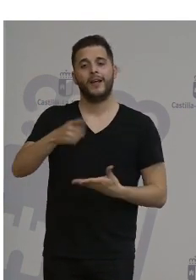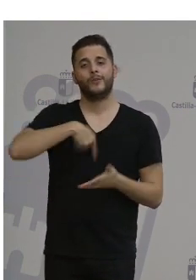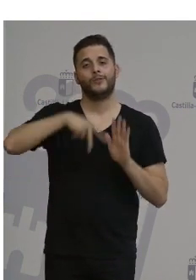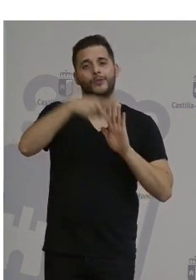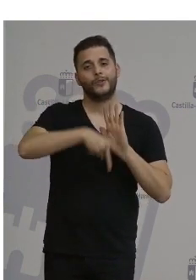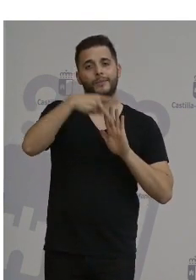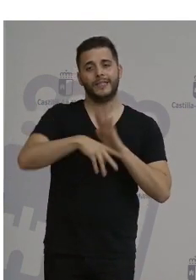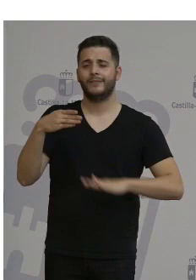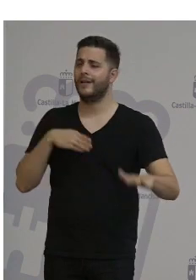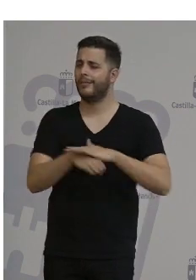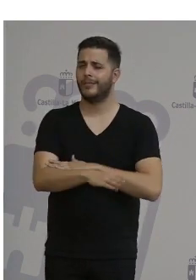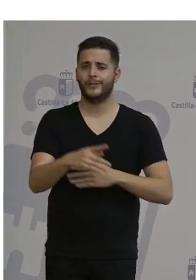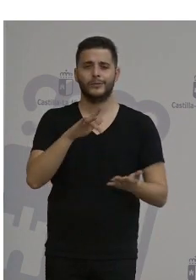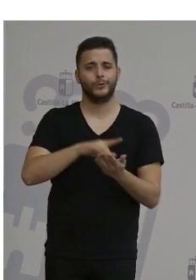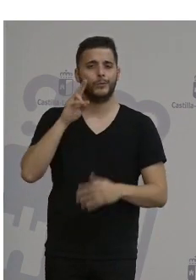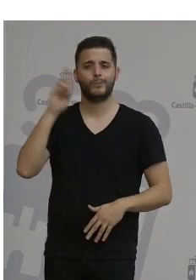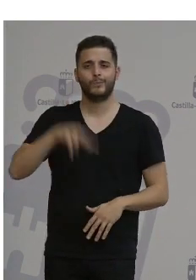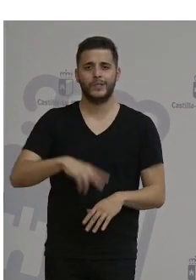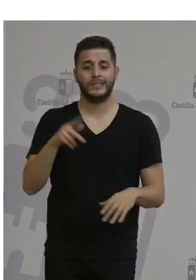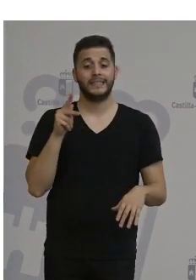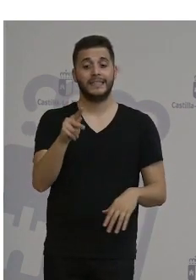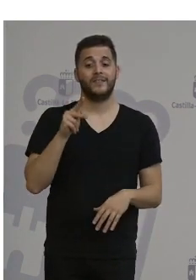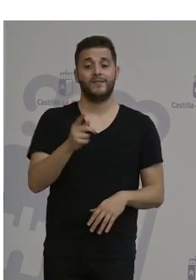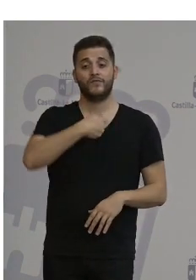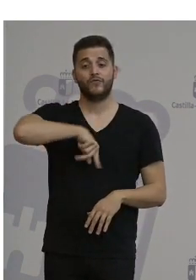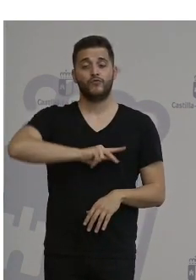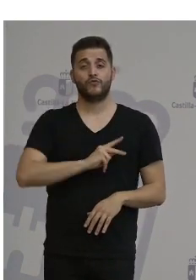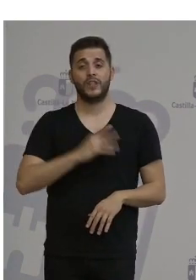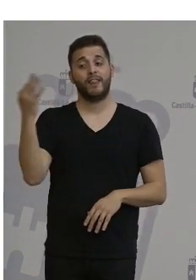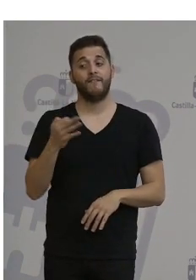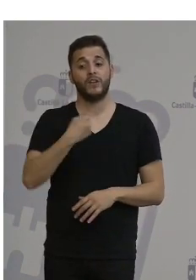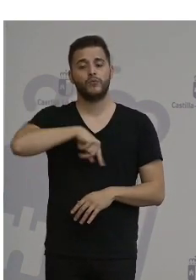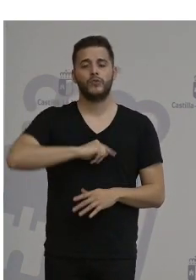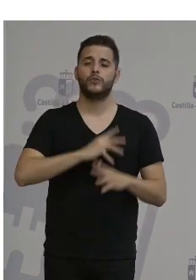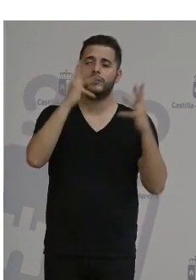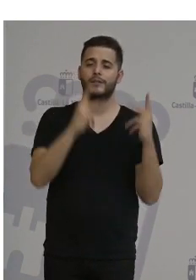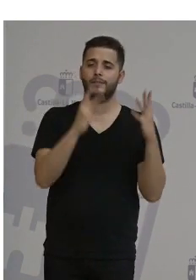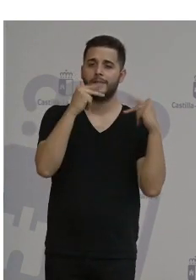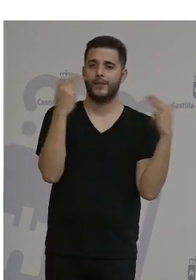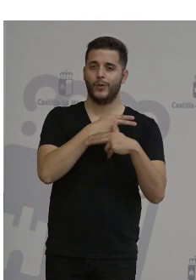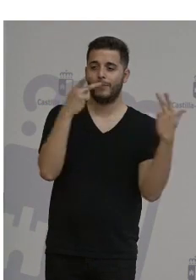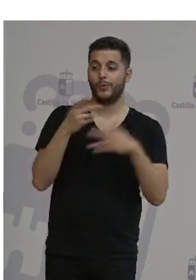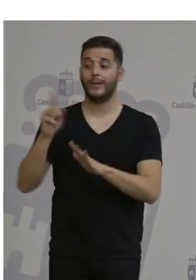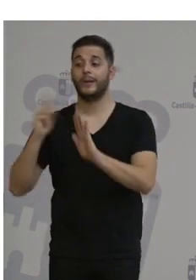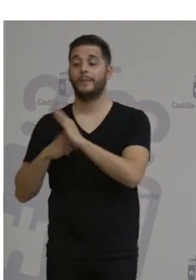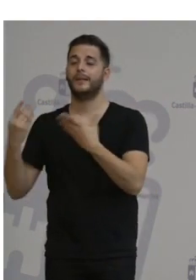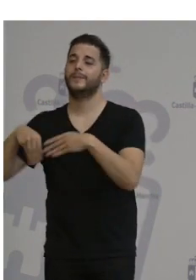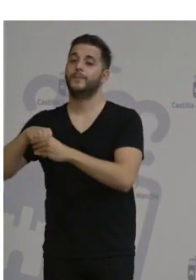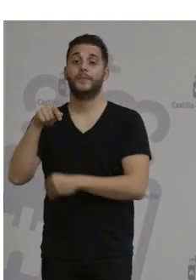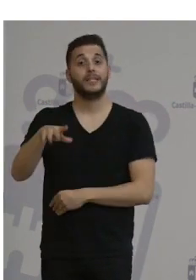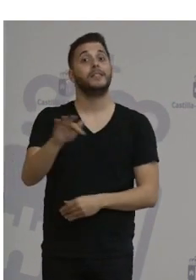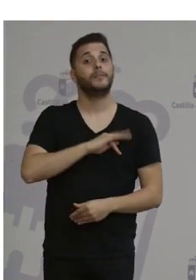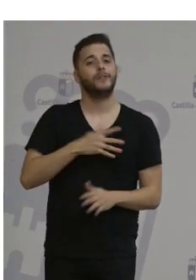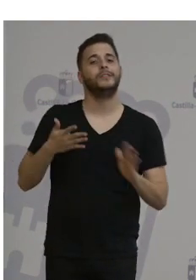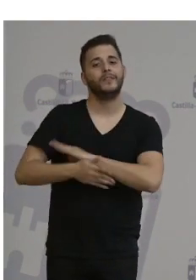acceso al pleno reconocimiento de este deber que tenemos las Administraciones públicas con la plena inclusión. Este premio es el